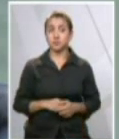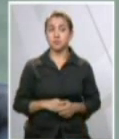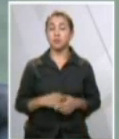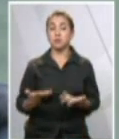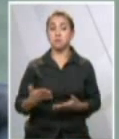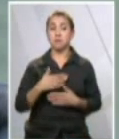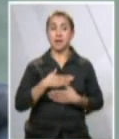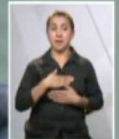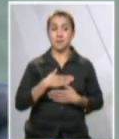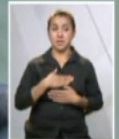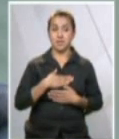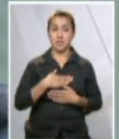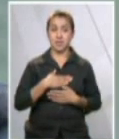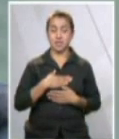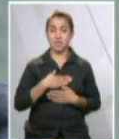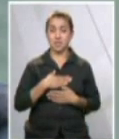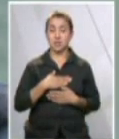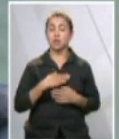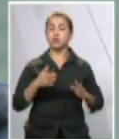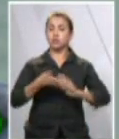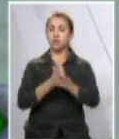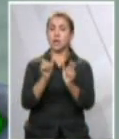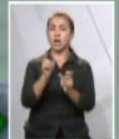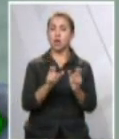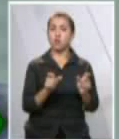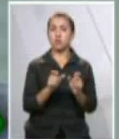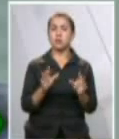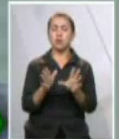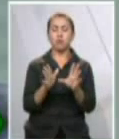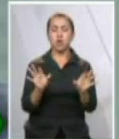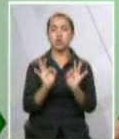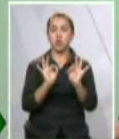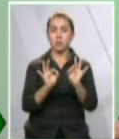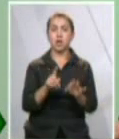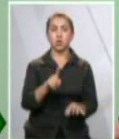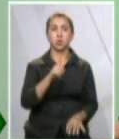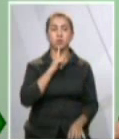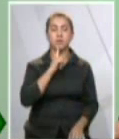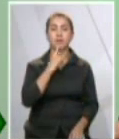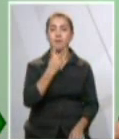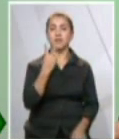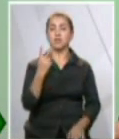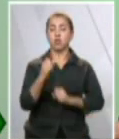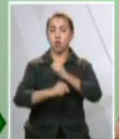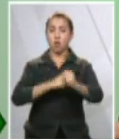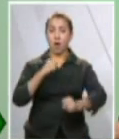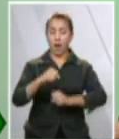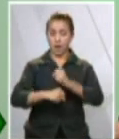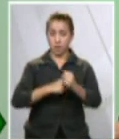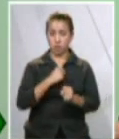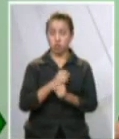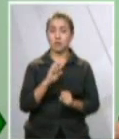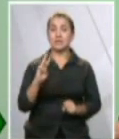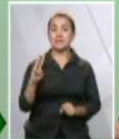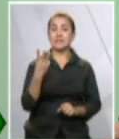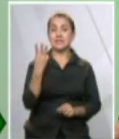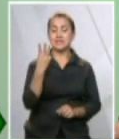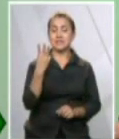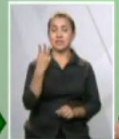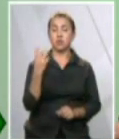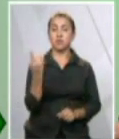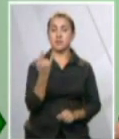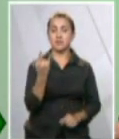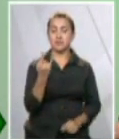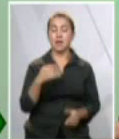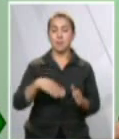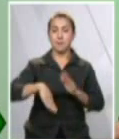Para mí ha sido, todas las cosas han sido como súper normal. Tú tienes 22 años, estás en tercer año de la Universidad Mayor